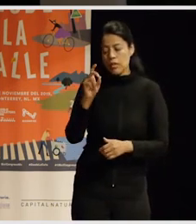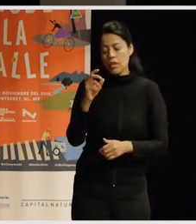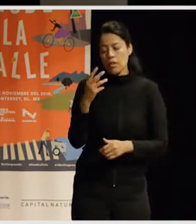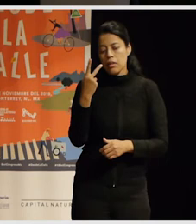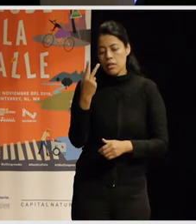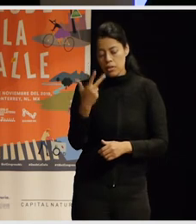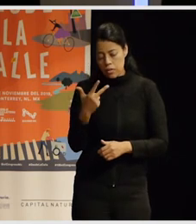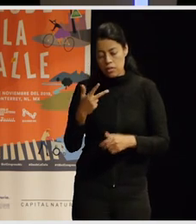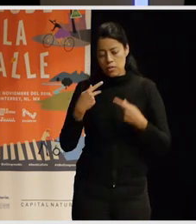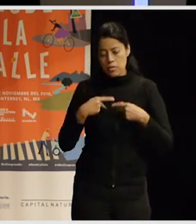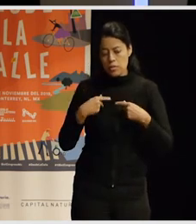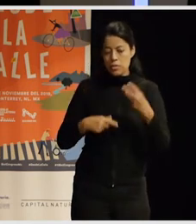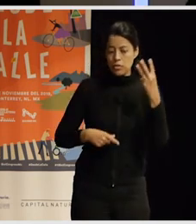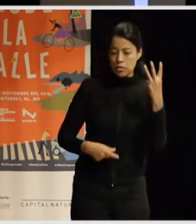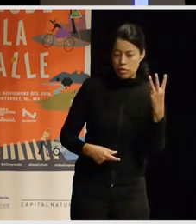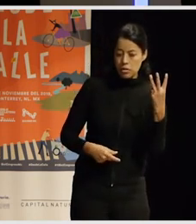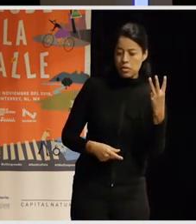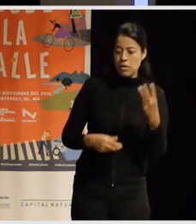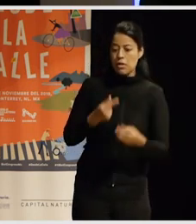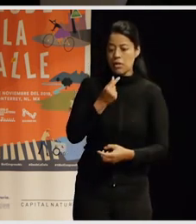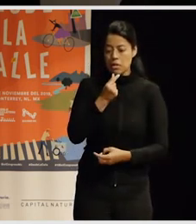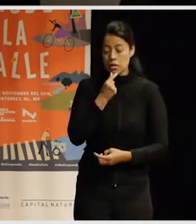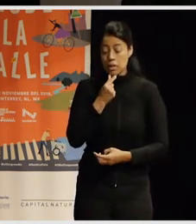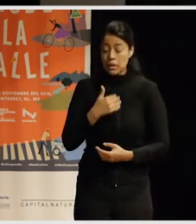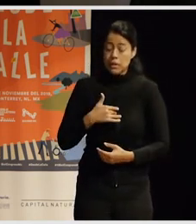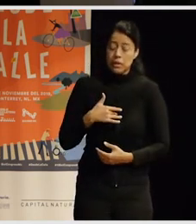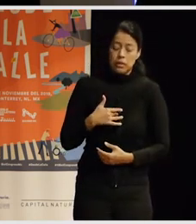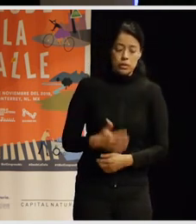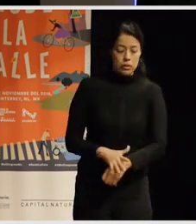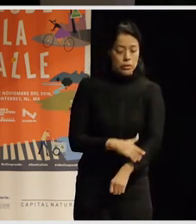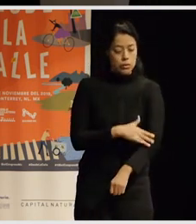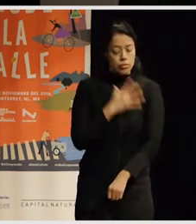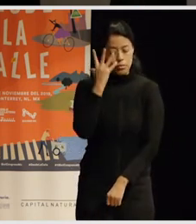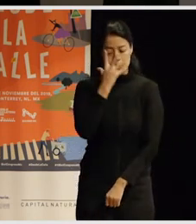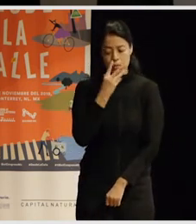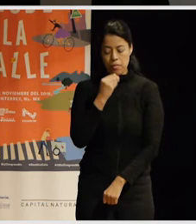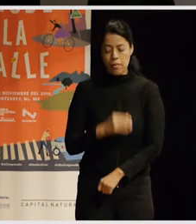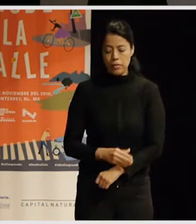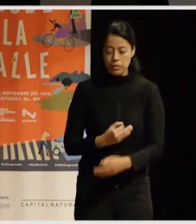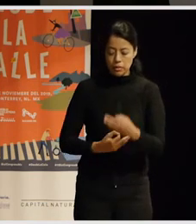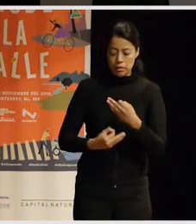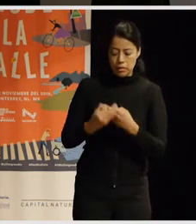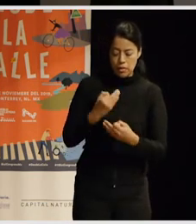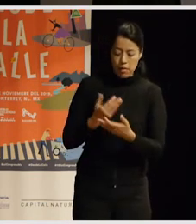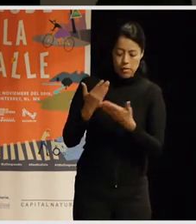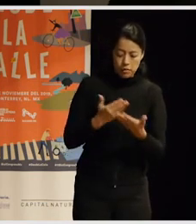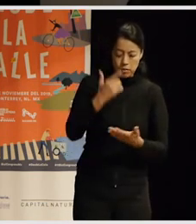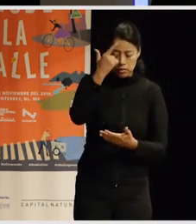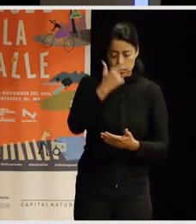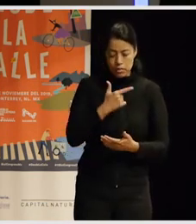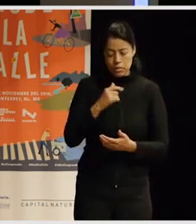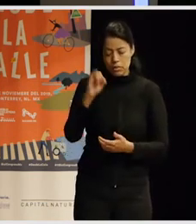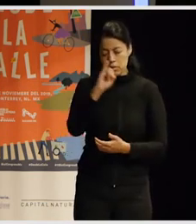personas tres de los cuales serán niños lo cual fue muy emotivo y muy lindo no todos esa noche de jueves